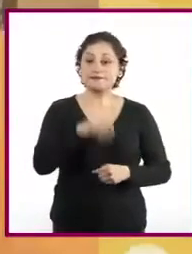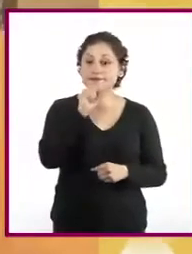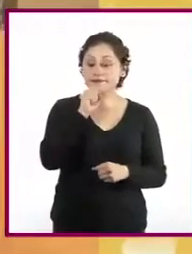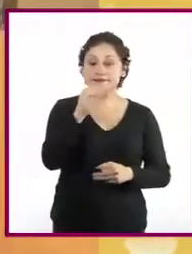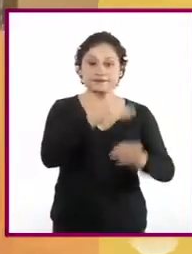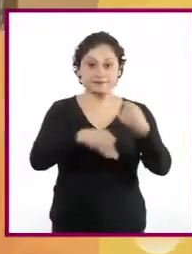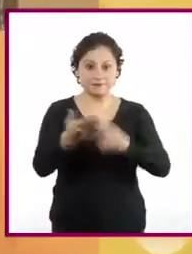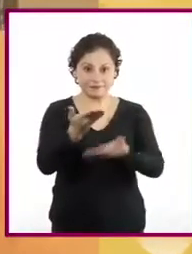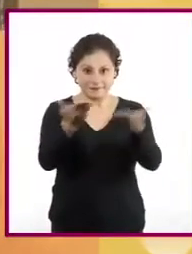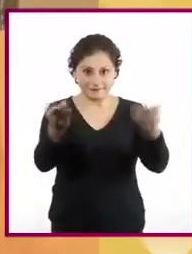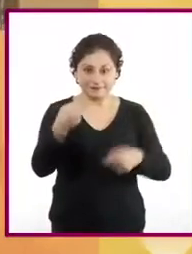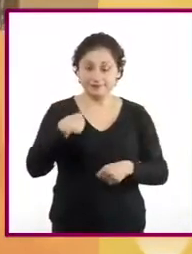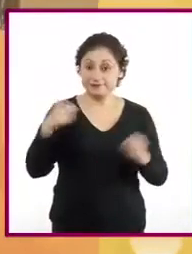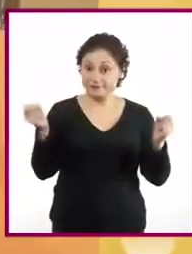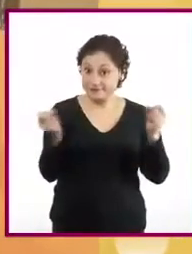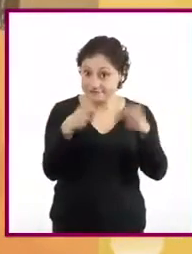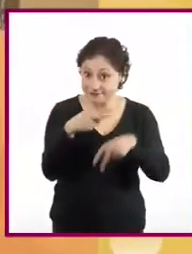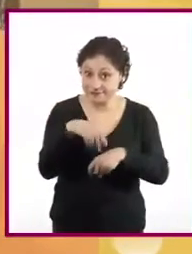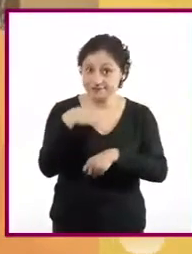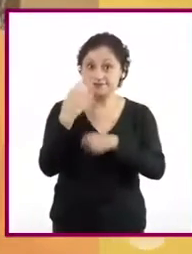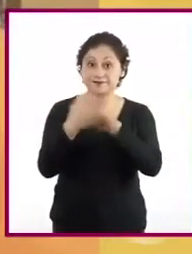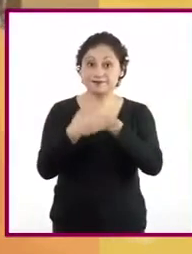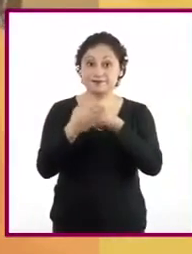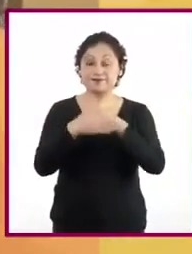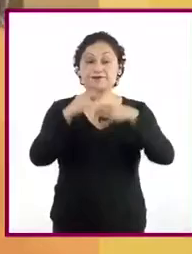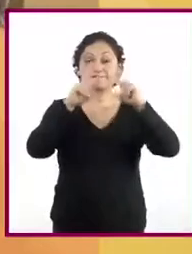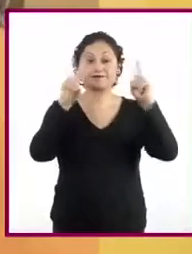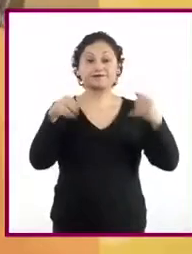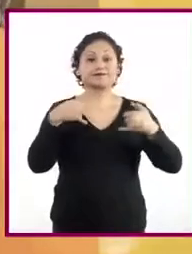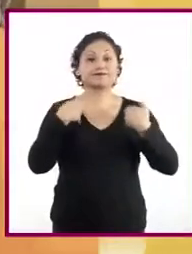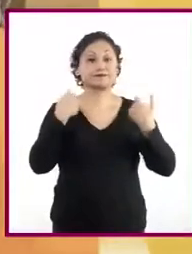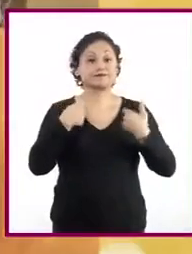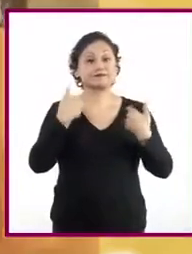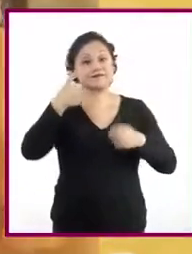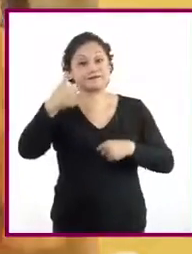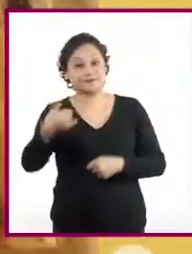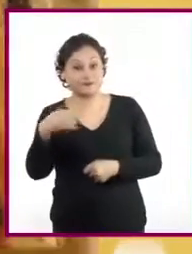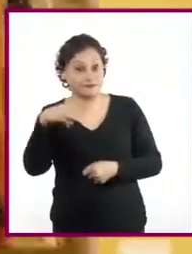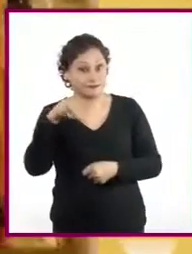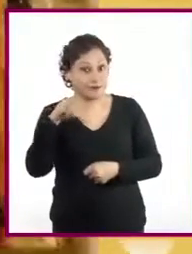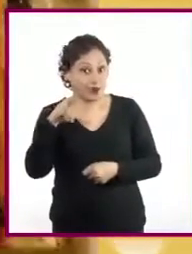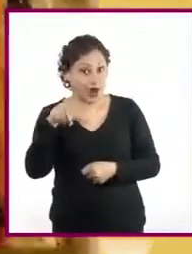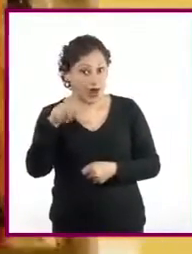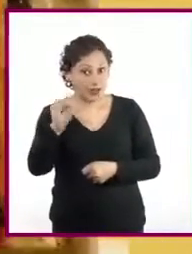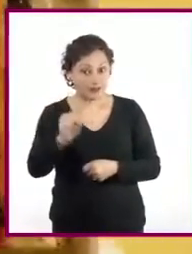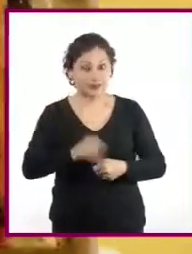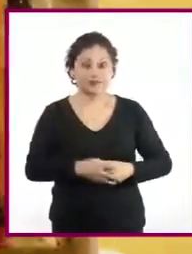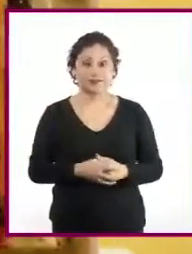ustedes, los espero en el siguiente programa de Adolescentes in Morales.